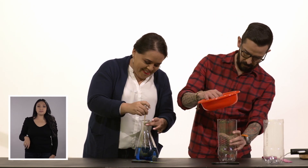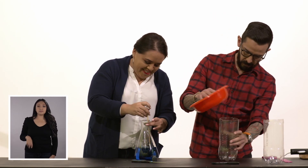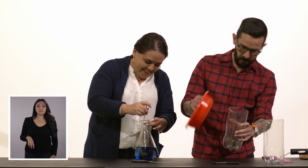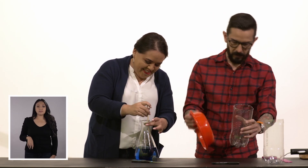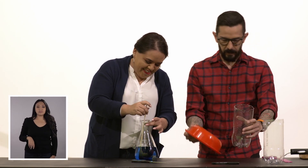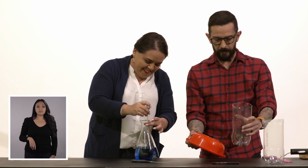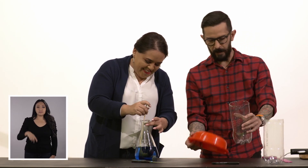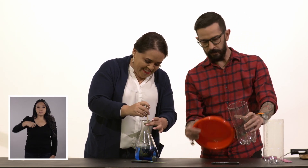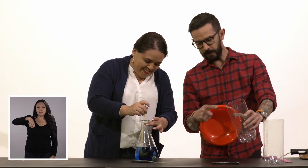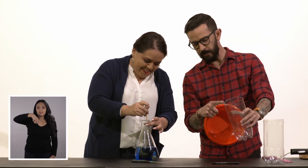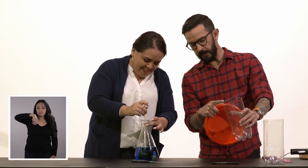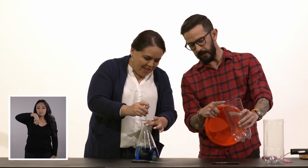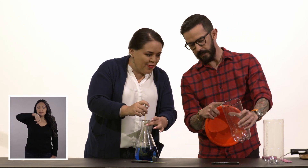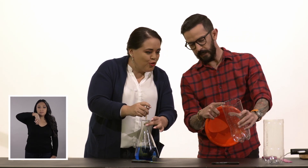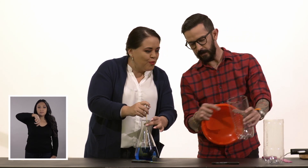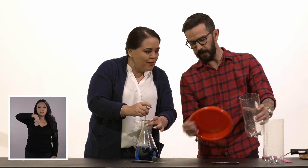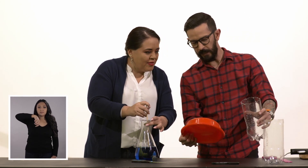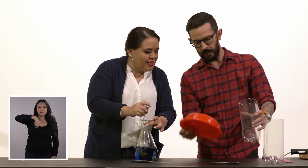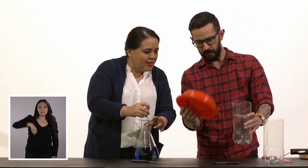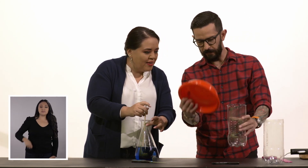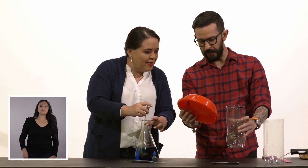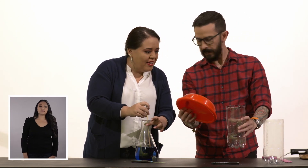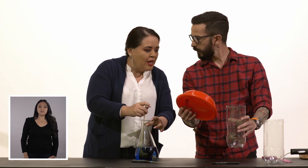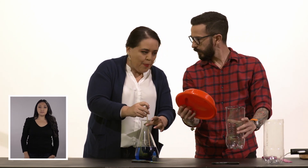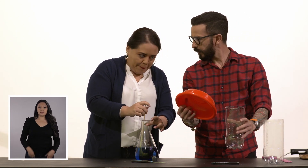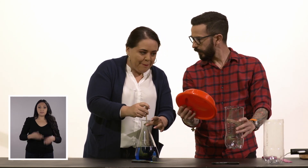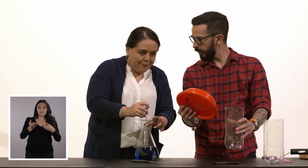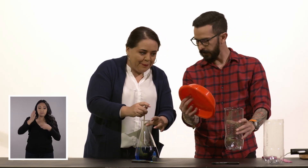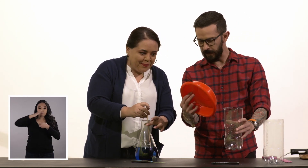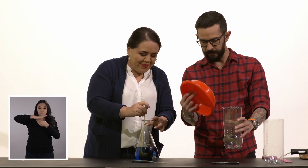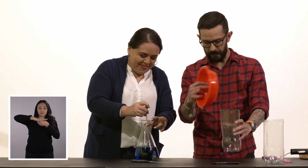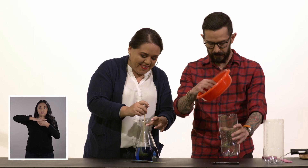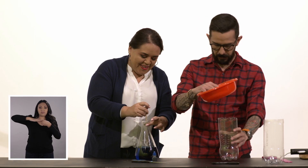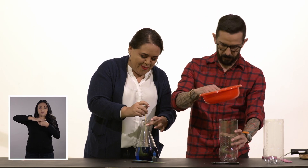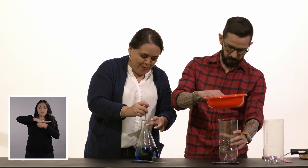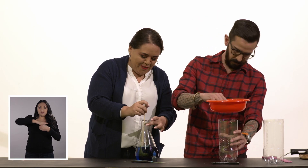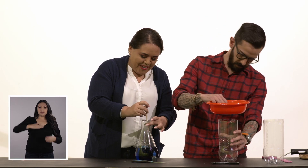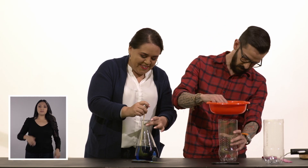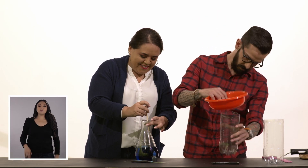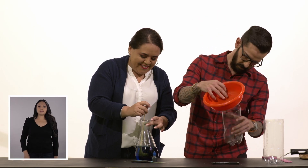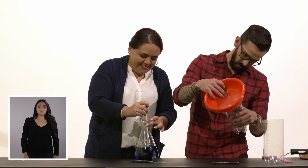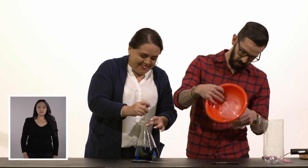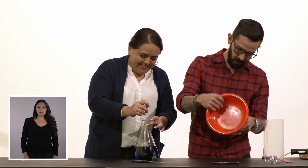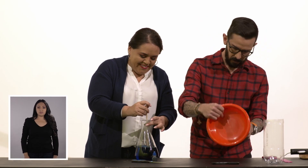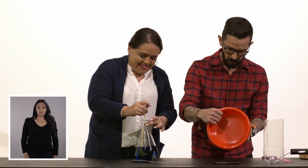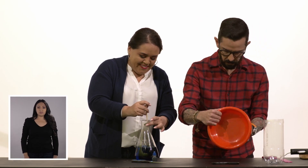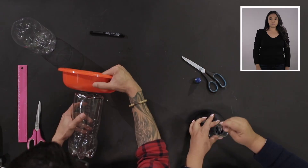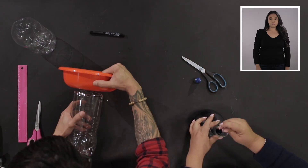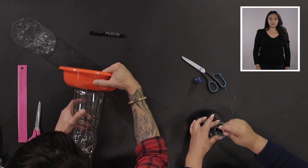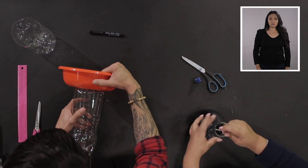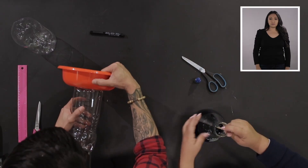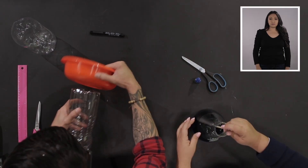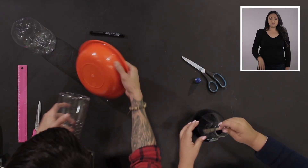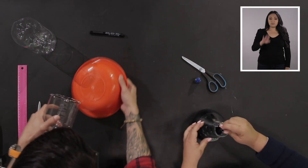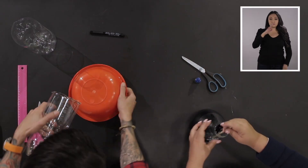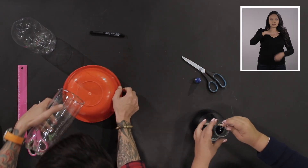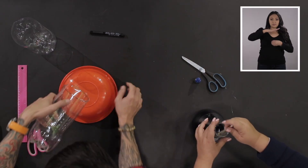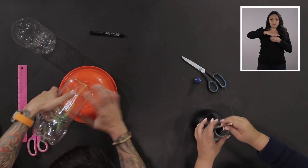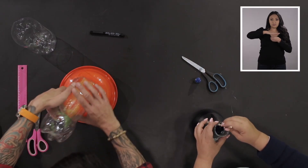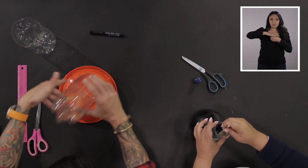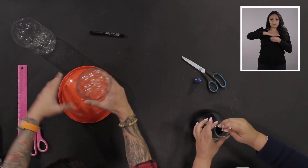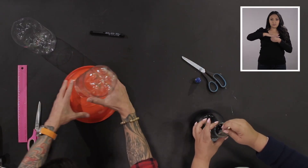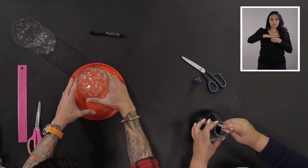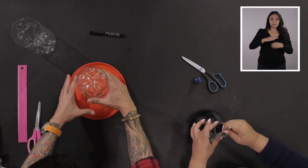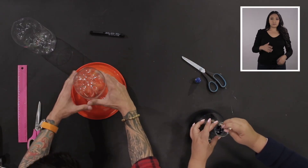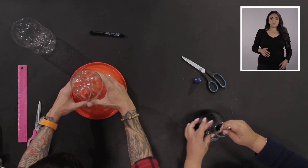pincho. A ver, le puse ahorita aquí silicona y le voy a pegar la lavacara encima, ¿no es cierto? Bien. Vamos a pegarle. Listo, tenemos un